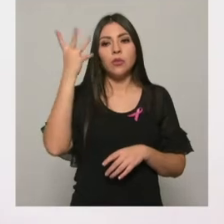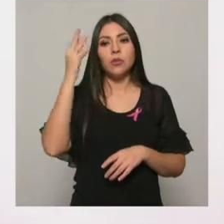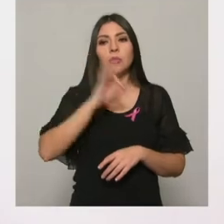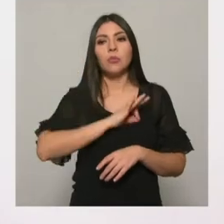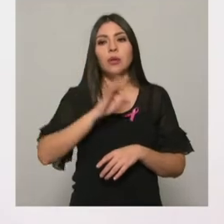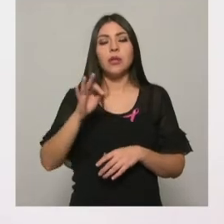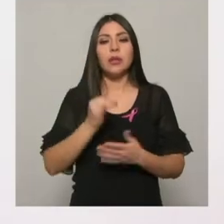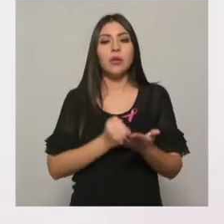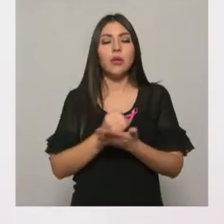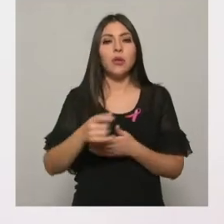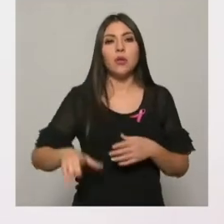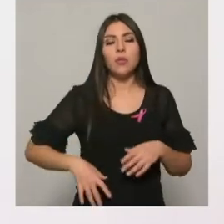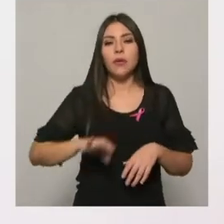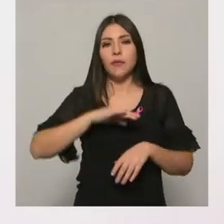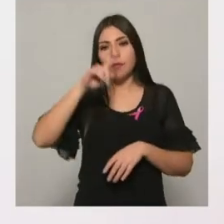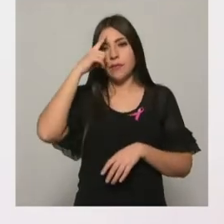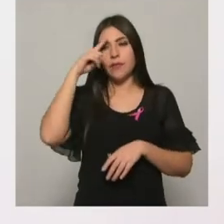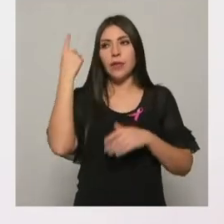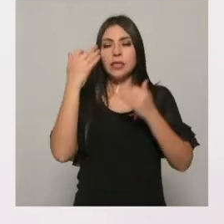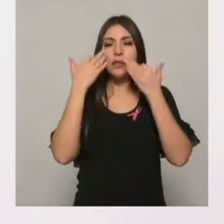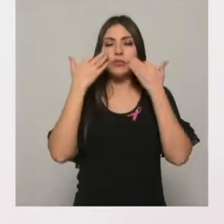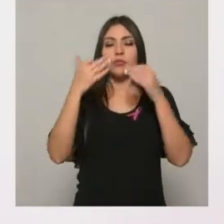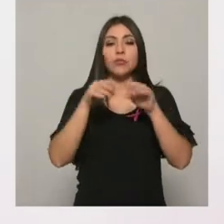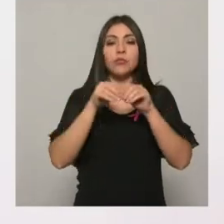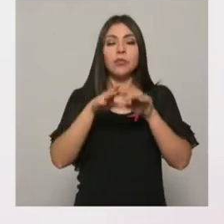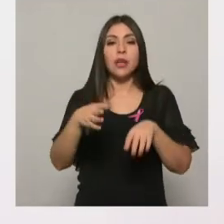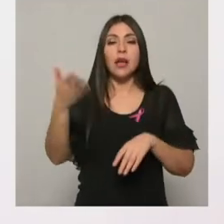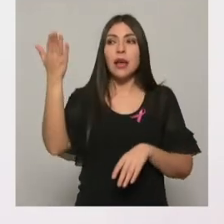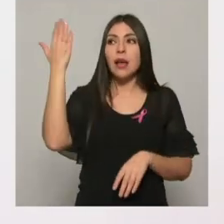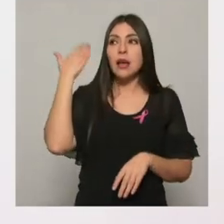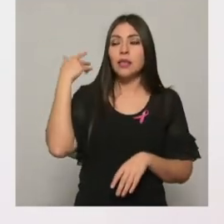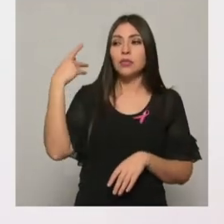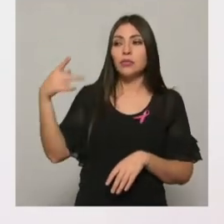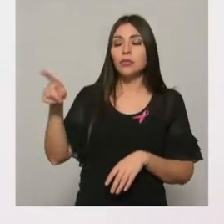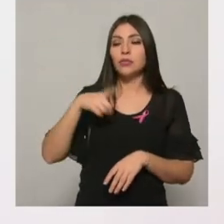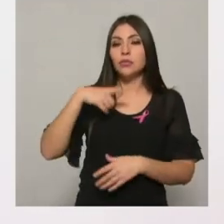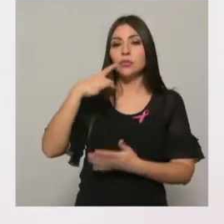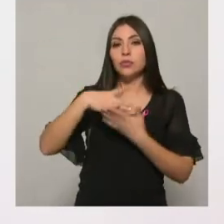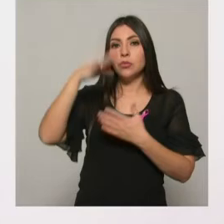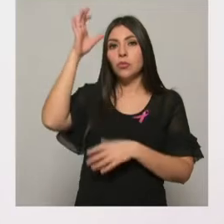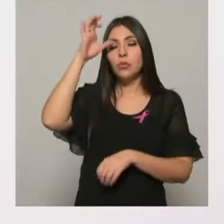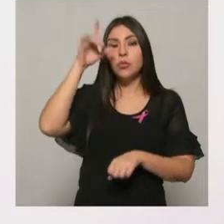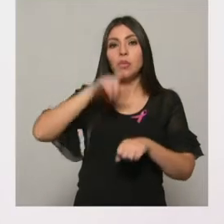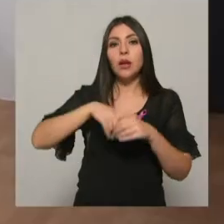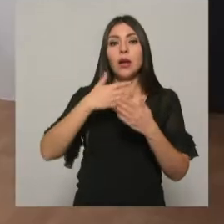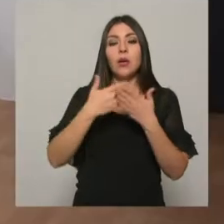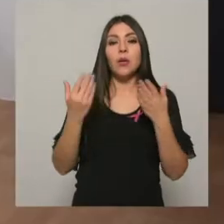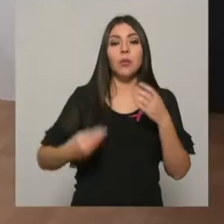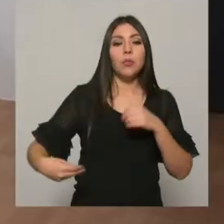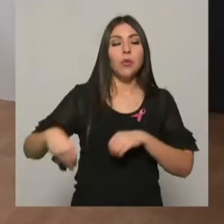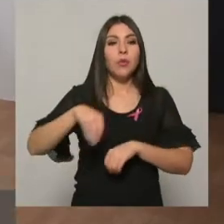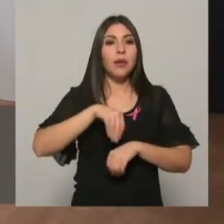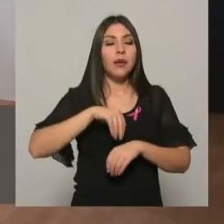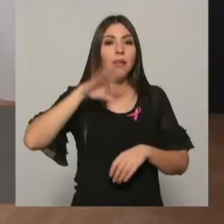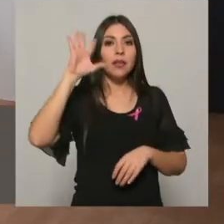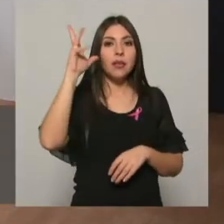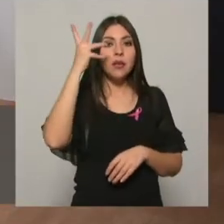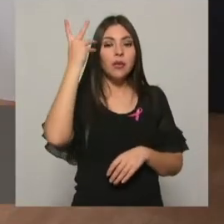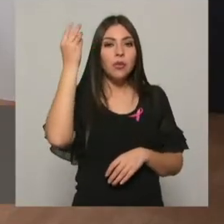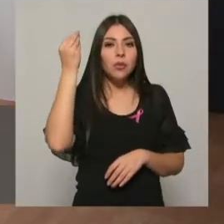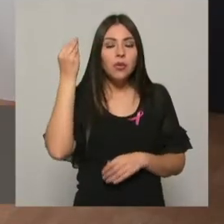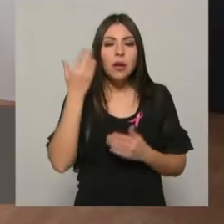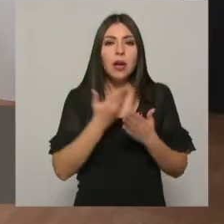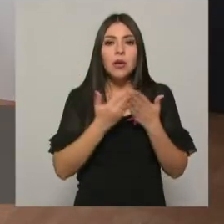Antes la corrupción era un tema cultural y si tú aplicas la tecnología se vuelve un problema técnico. Eso quiere decir que ya nadie